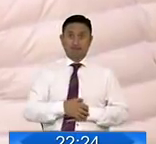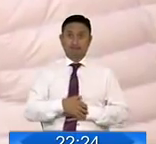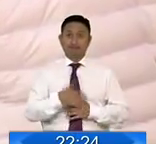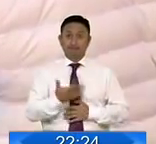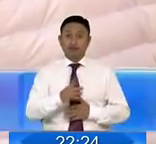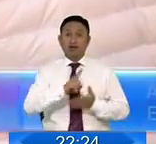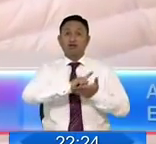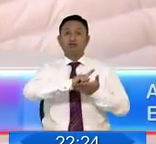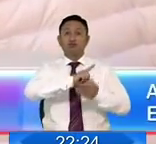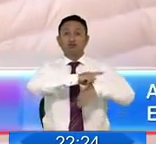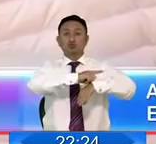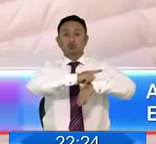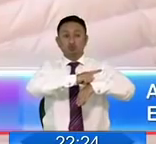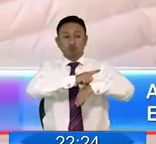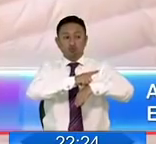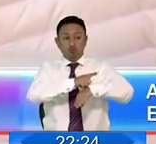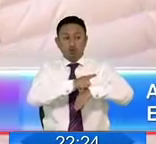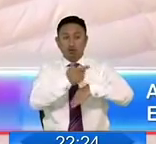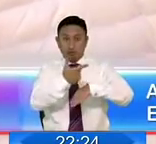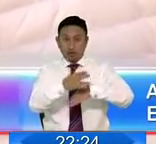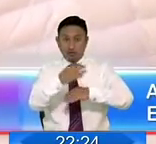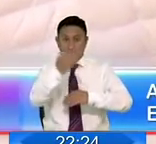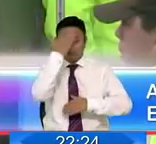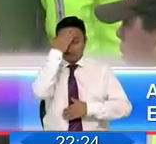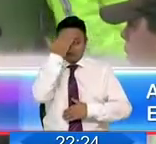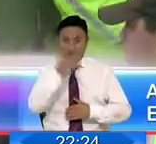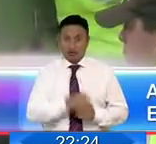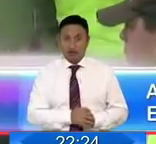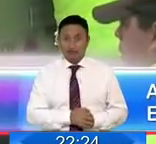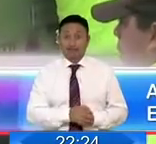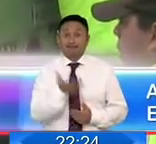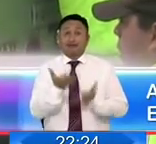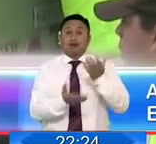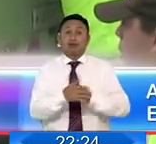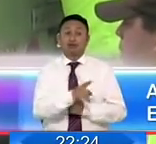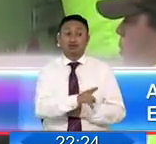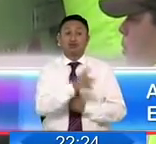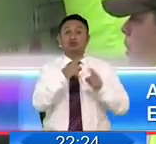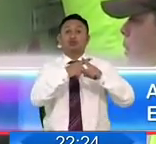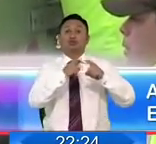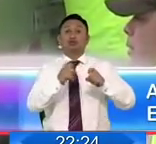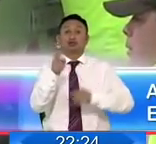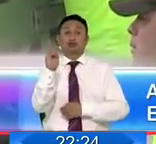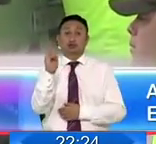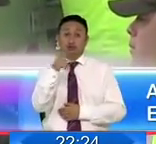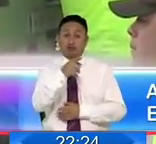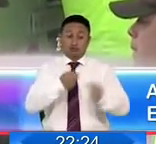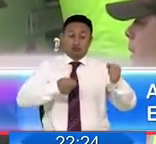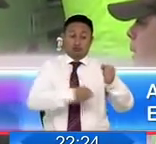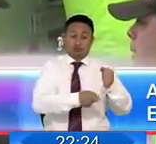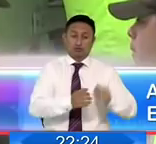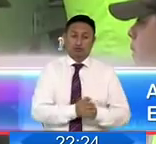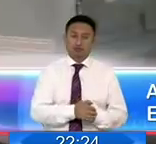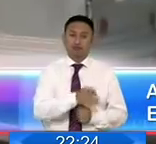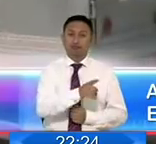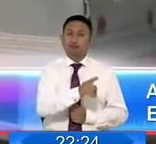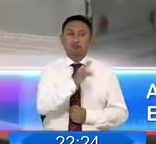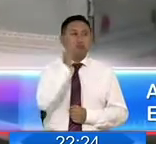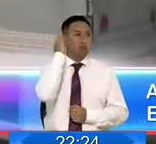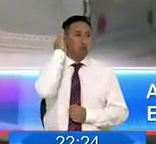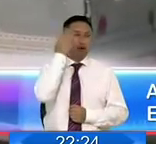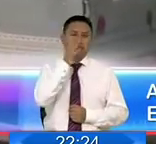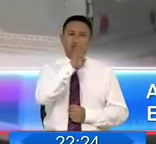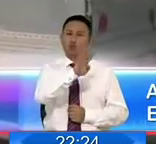los minutos, la noticia iba tomando cuerpo. Se cocinaba el rumor de un aparente femicidio. El cadáver de una mujer de más o menos